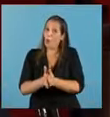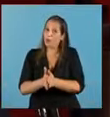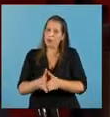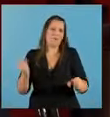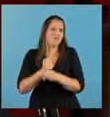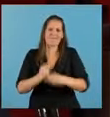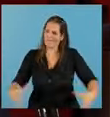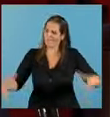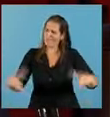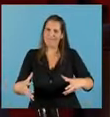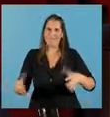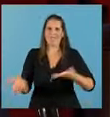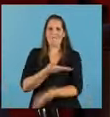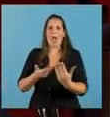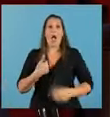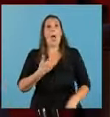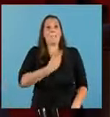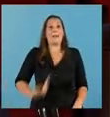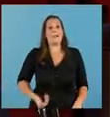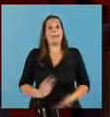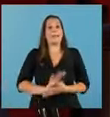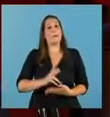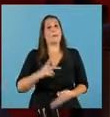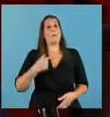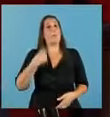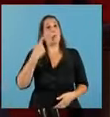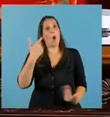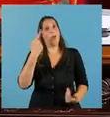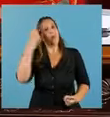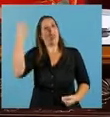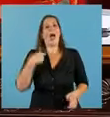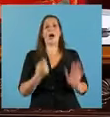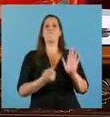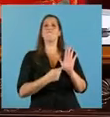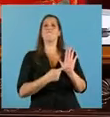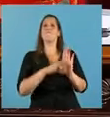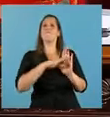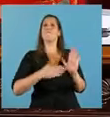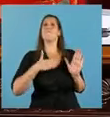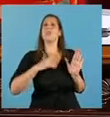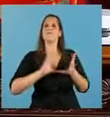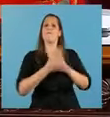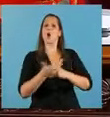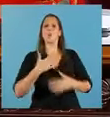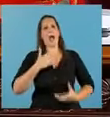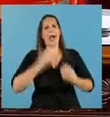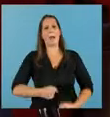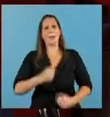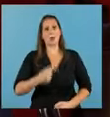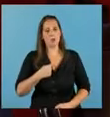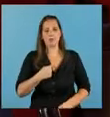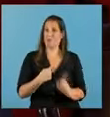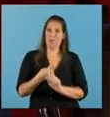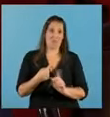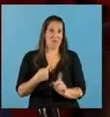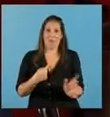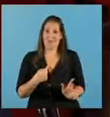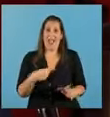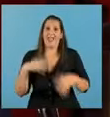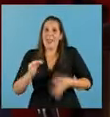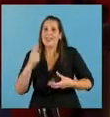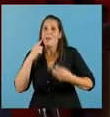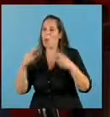un presidente que pueda aplicar recetas personales o fórmulas caprichosas. Queremos promover la cultura del encuentro